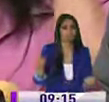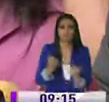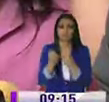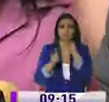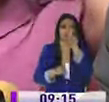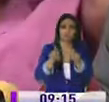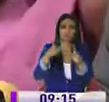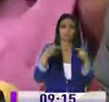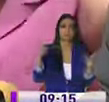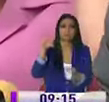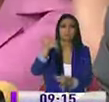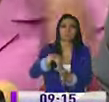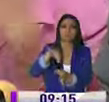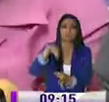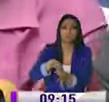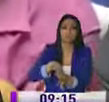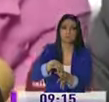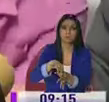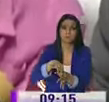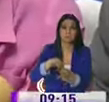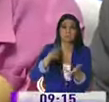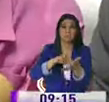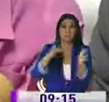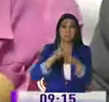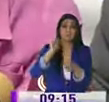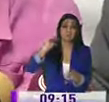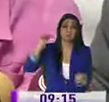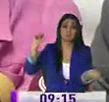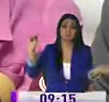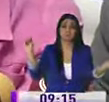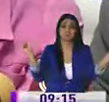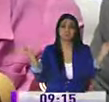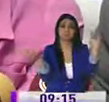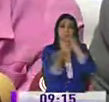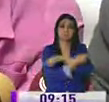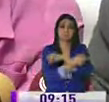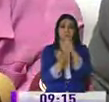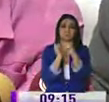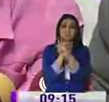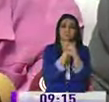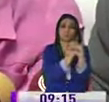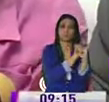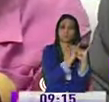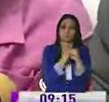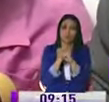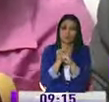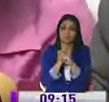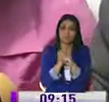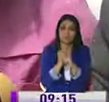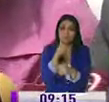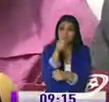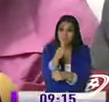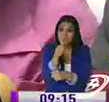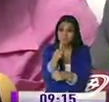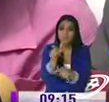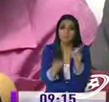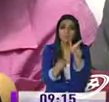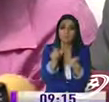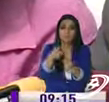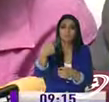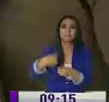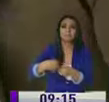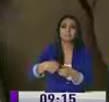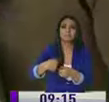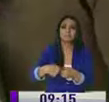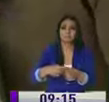consulta popular que re institucionalista y re democratice la participación como segundo poder del